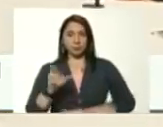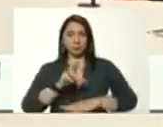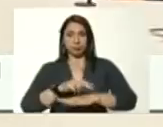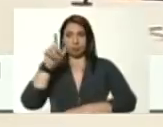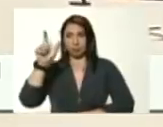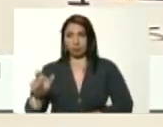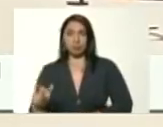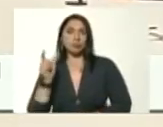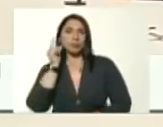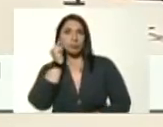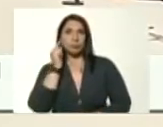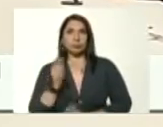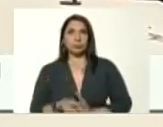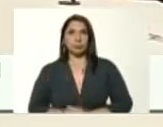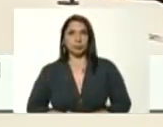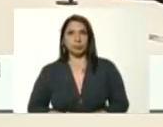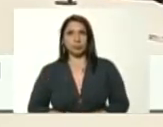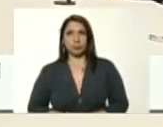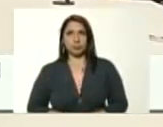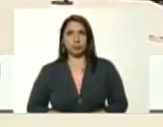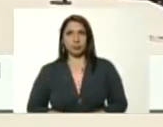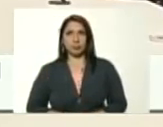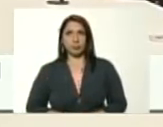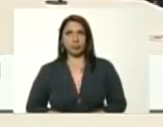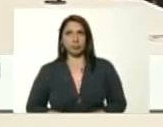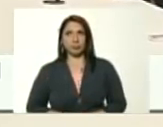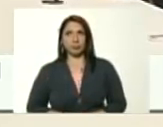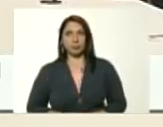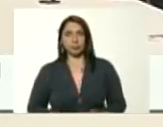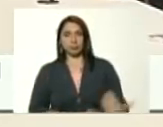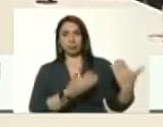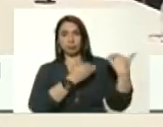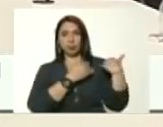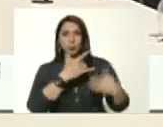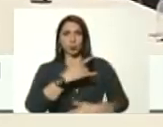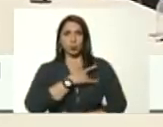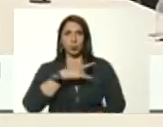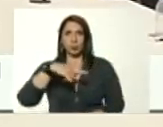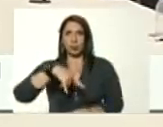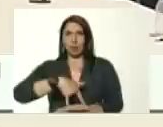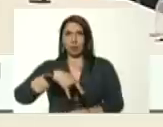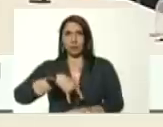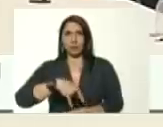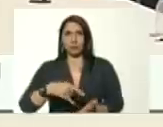jessy divo de romero rectora de la universidad de carabobo